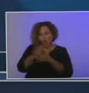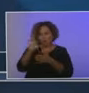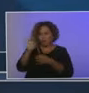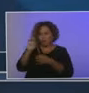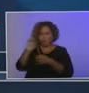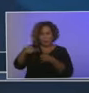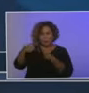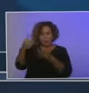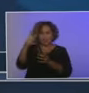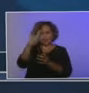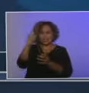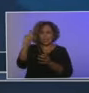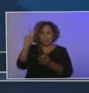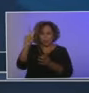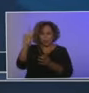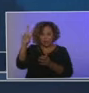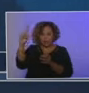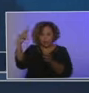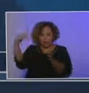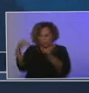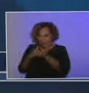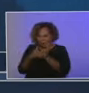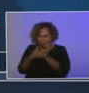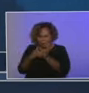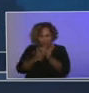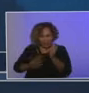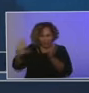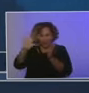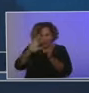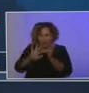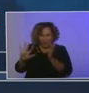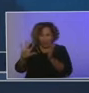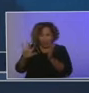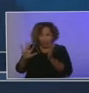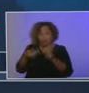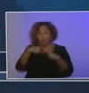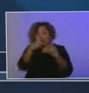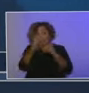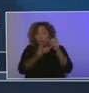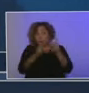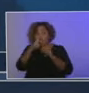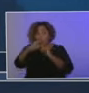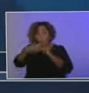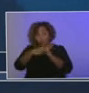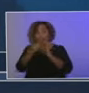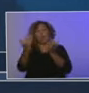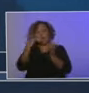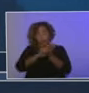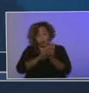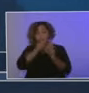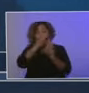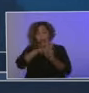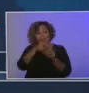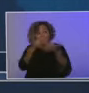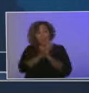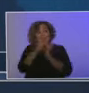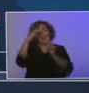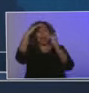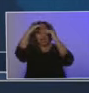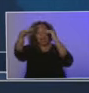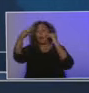sobre 120 y pico mil toldos. Se le vuelve a decir a la gente, vuelvan a solicitar los toldos, ya que habían